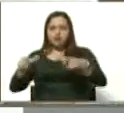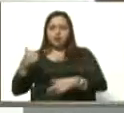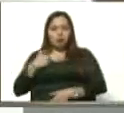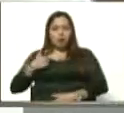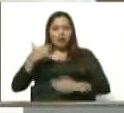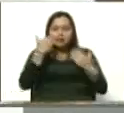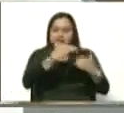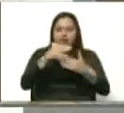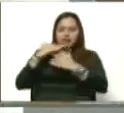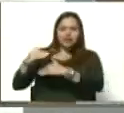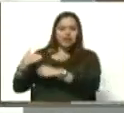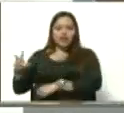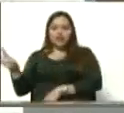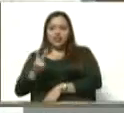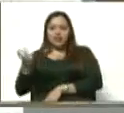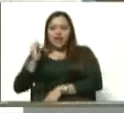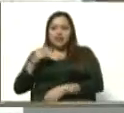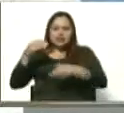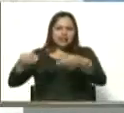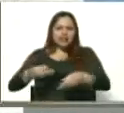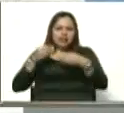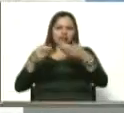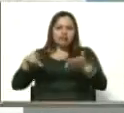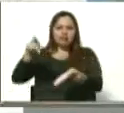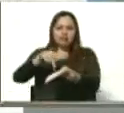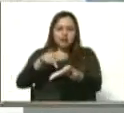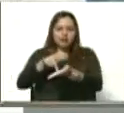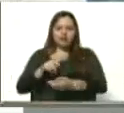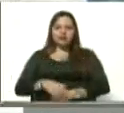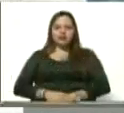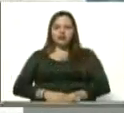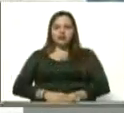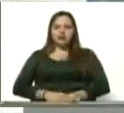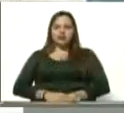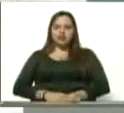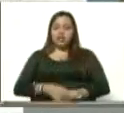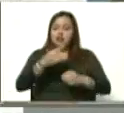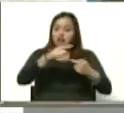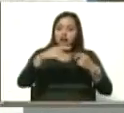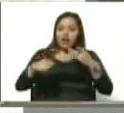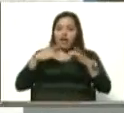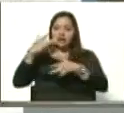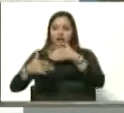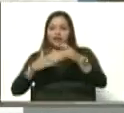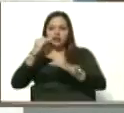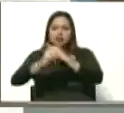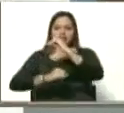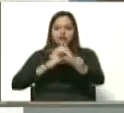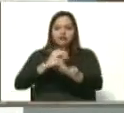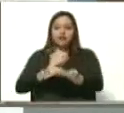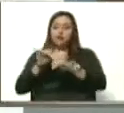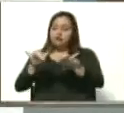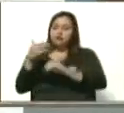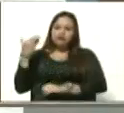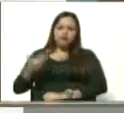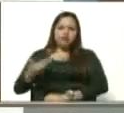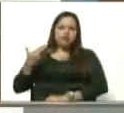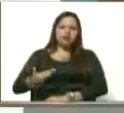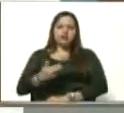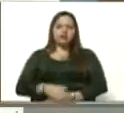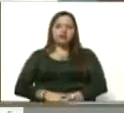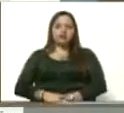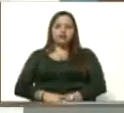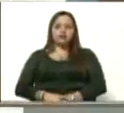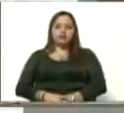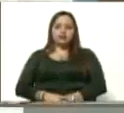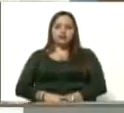nivel. Y bueno, Venezuela siempre ha estado presente en distintas actividades internacionales. Por eso es muy importante que a